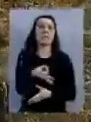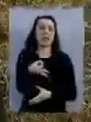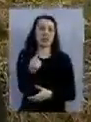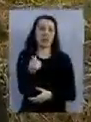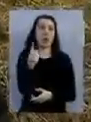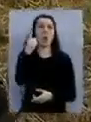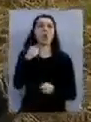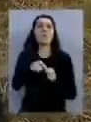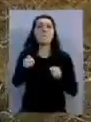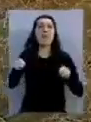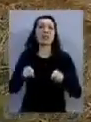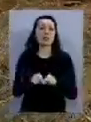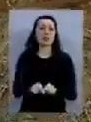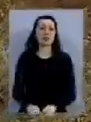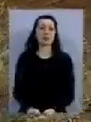Es un metro.